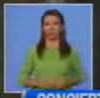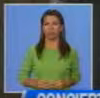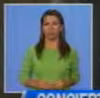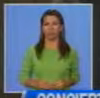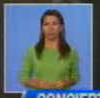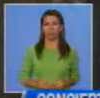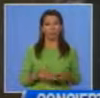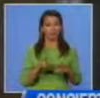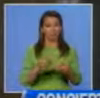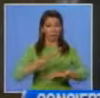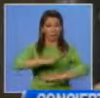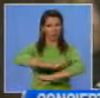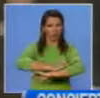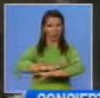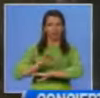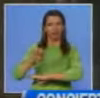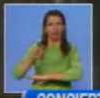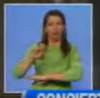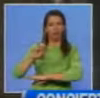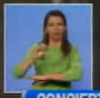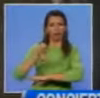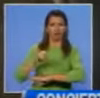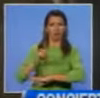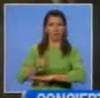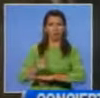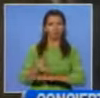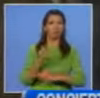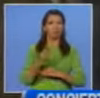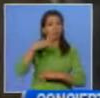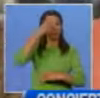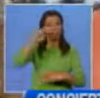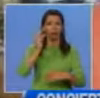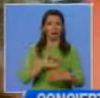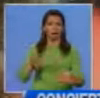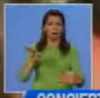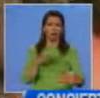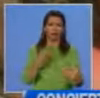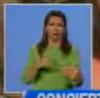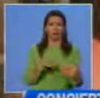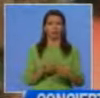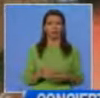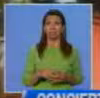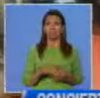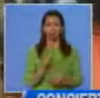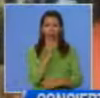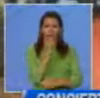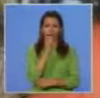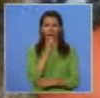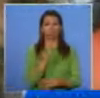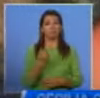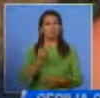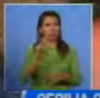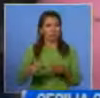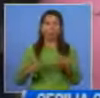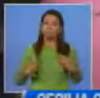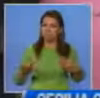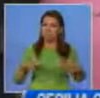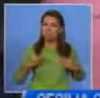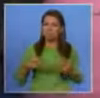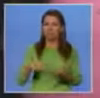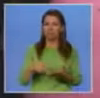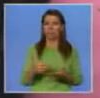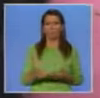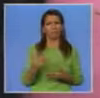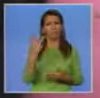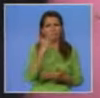Allí mismo, en el malecón del Salado, un mariachi había puesto a bailar a la gente. Encantadísima con otros artistas nacionales. Excelente,